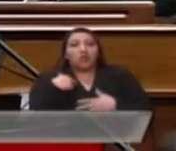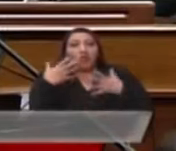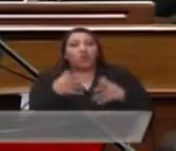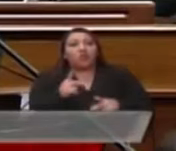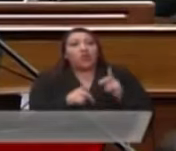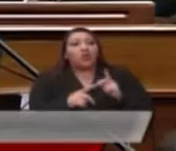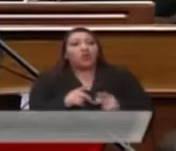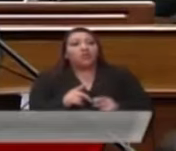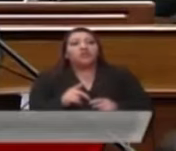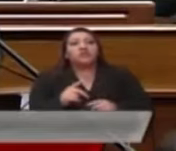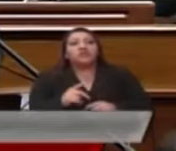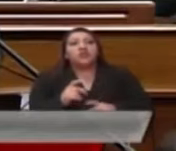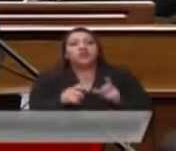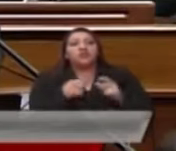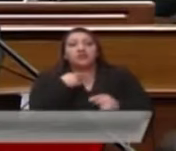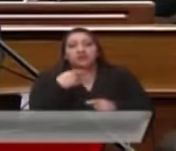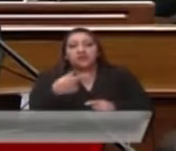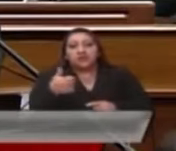entre otras.